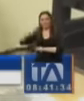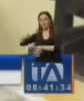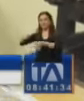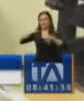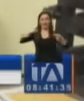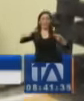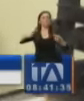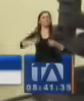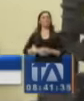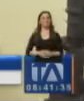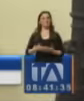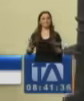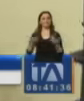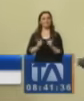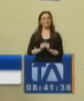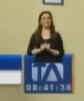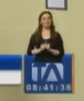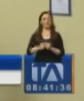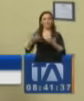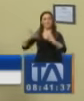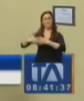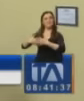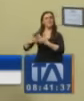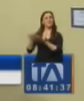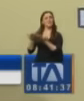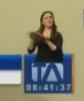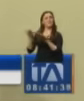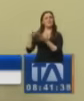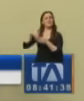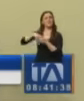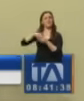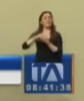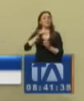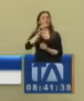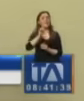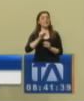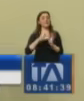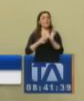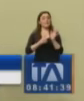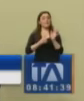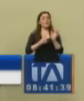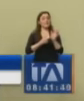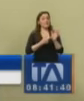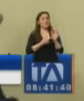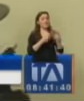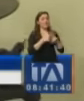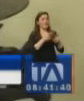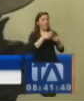tenemos otra imprenta. Sí, este tipo de imprenta ya es para tinta,